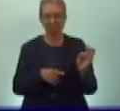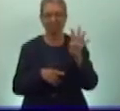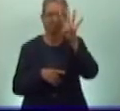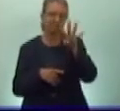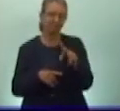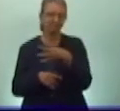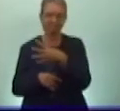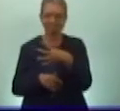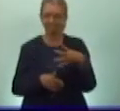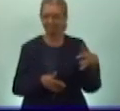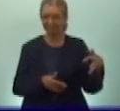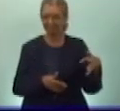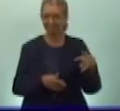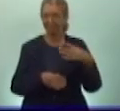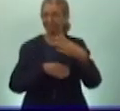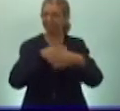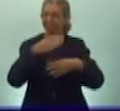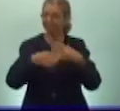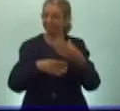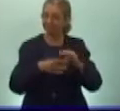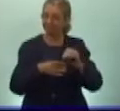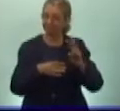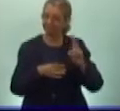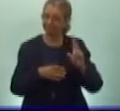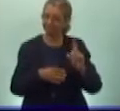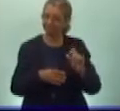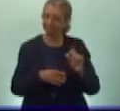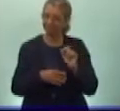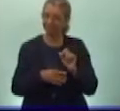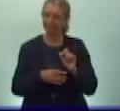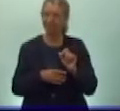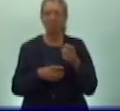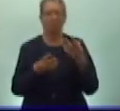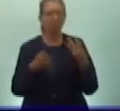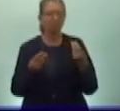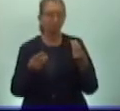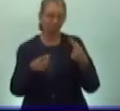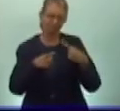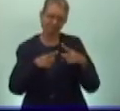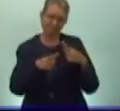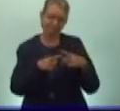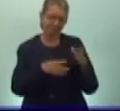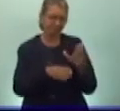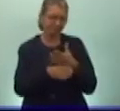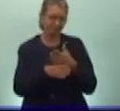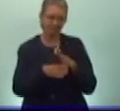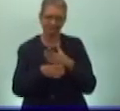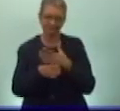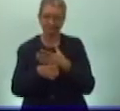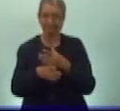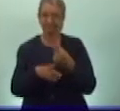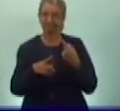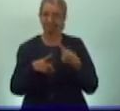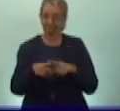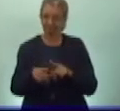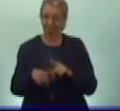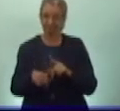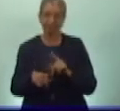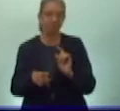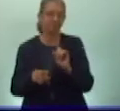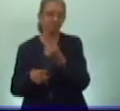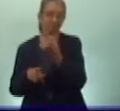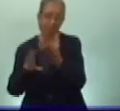tablas, problemas matemáticos, en fin, un grupo de ejercicios. Pero en todos los casos, de una forma u